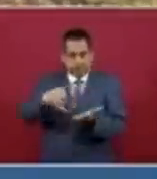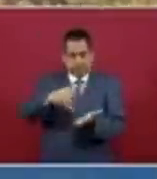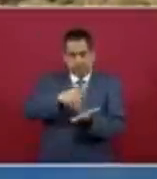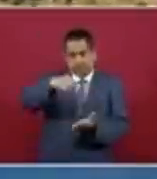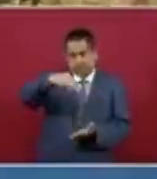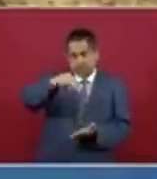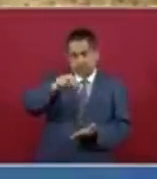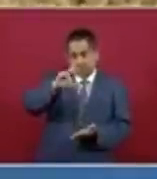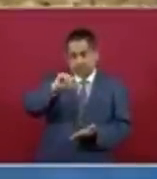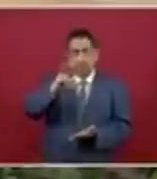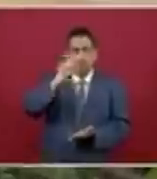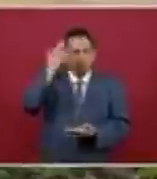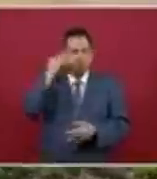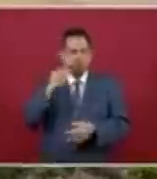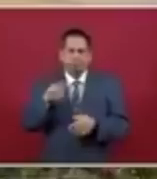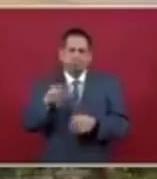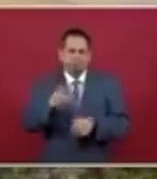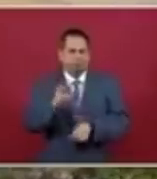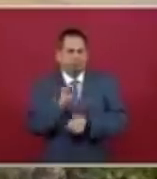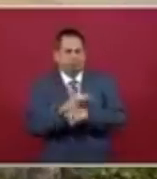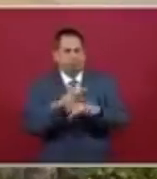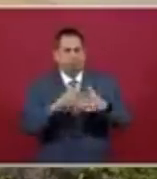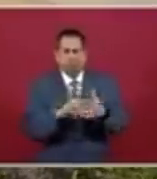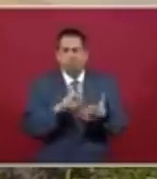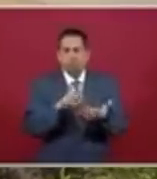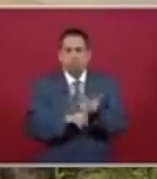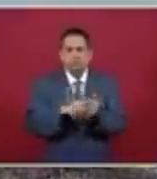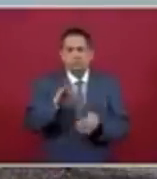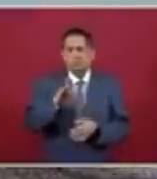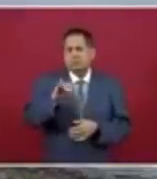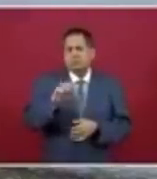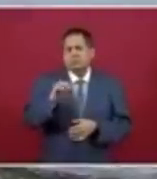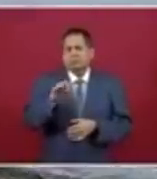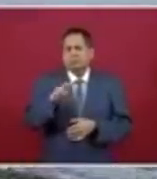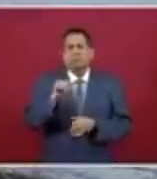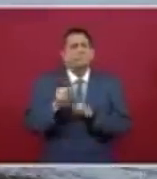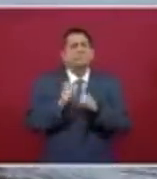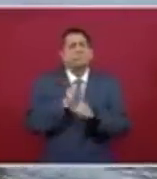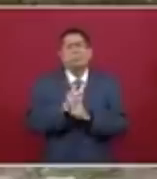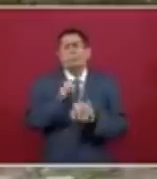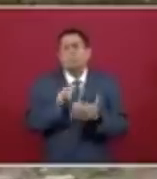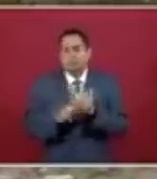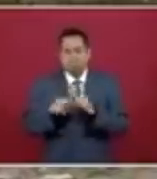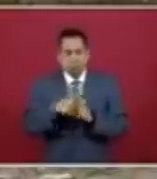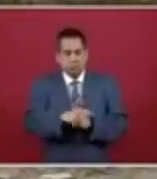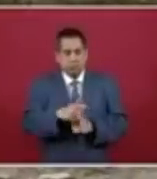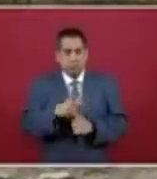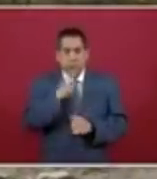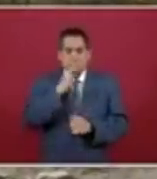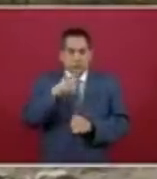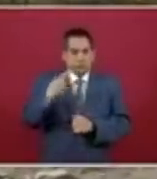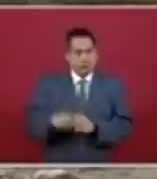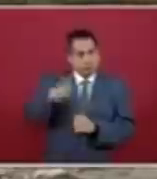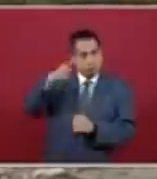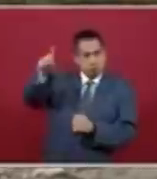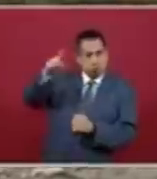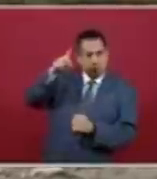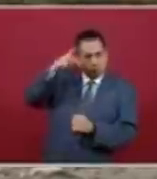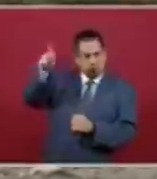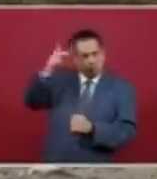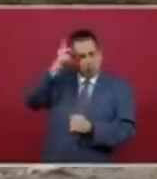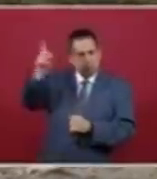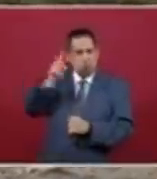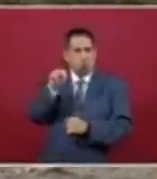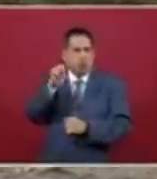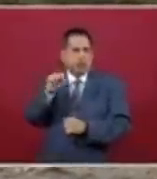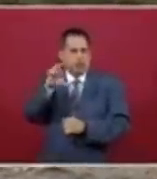Natural Protegida con la categoría de Reserva de la Biosfera en el año 2000 y Patrimonio Mundial de la Humanidad por la UNESCO